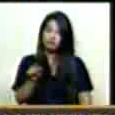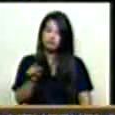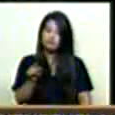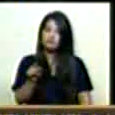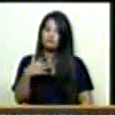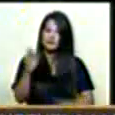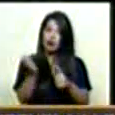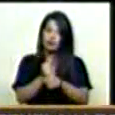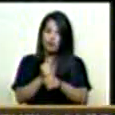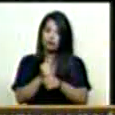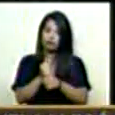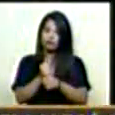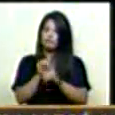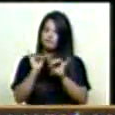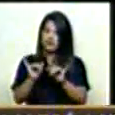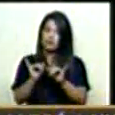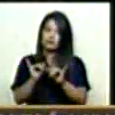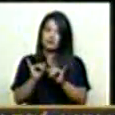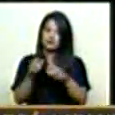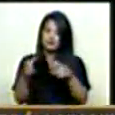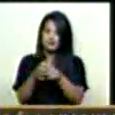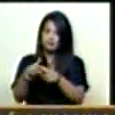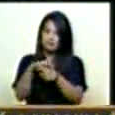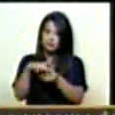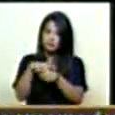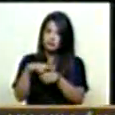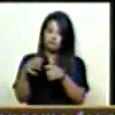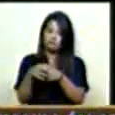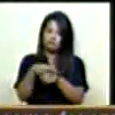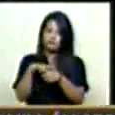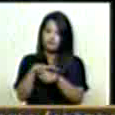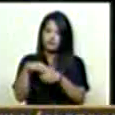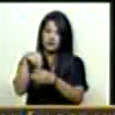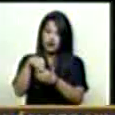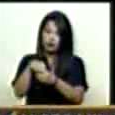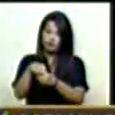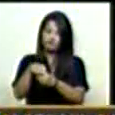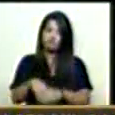se encontraba esta célula terrorista refugiada